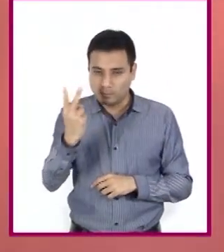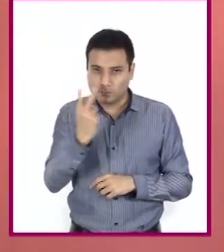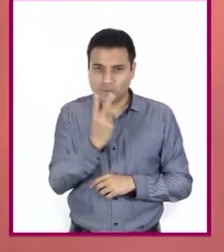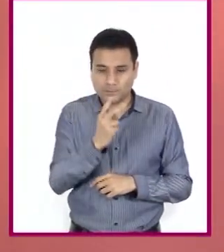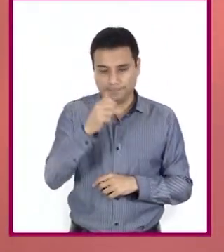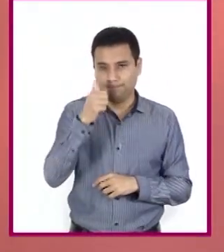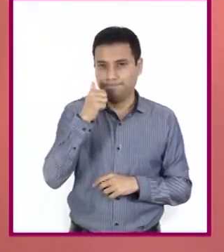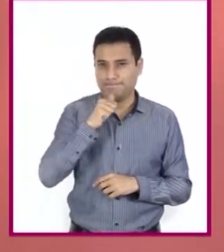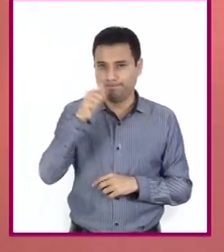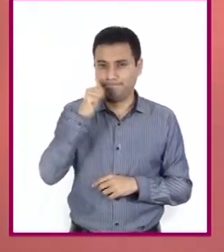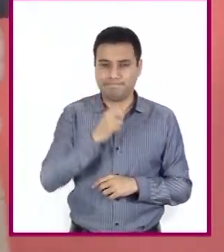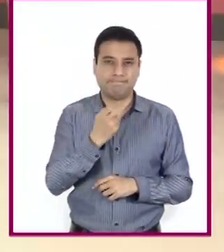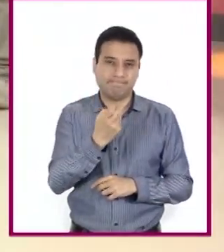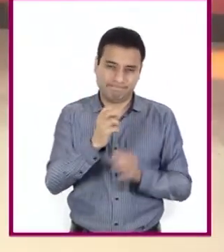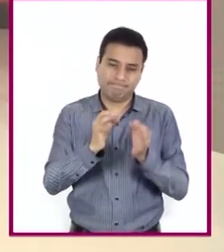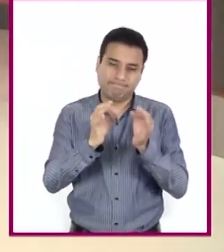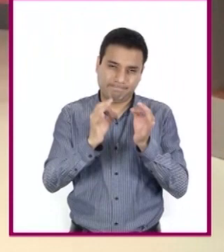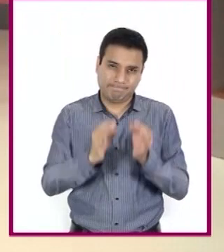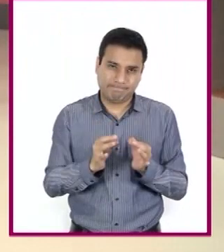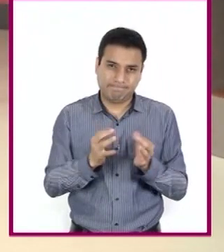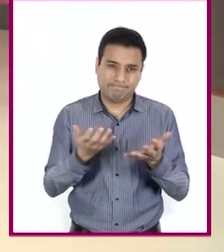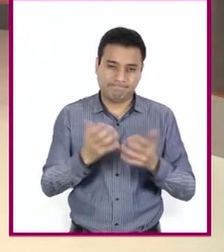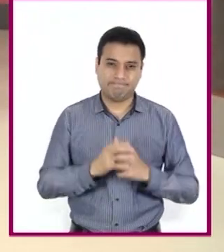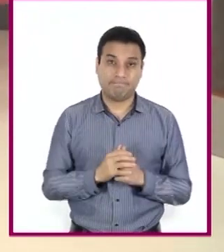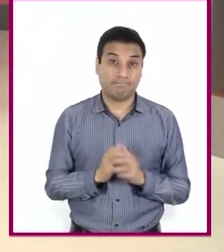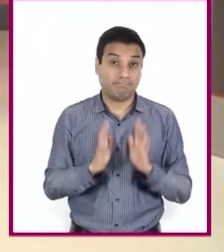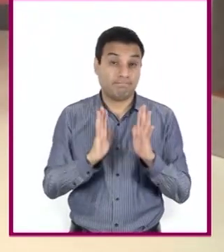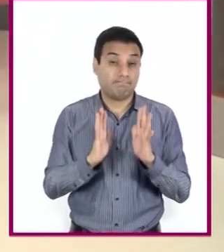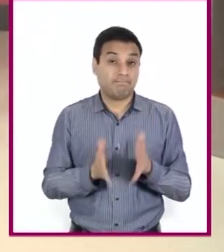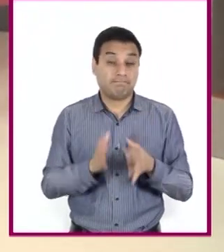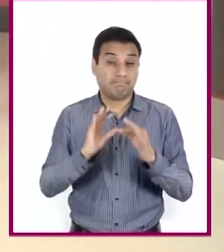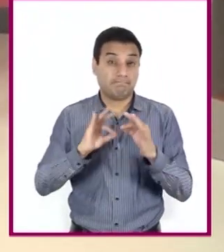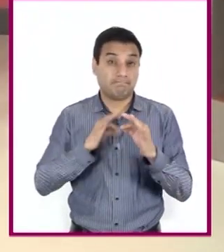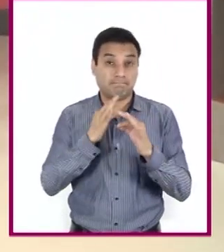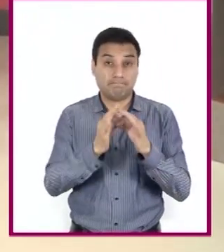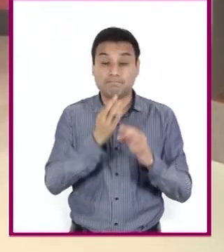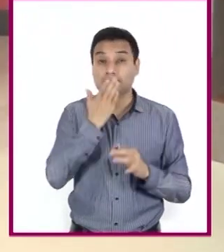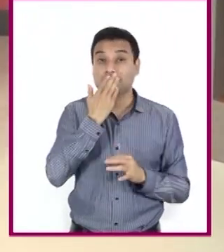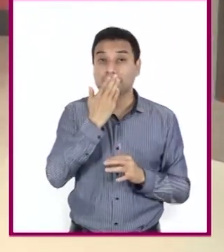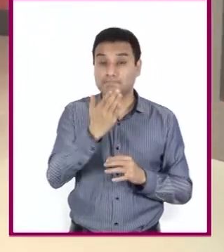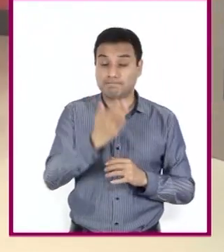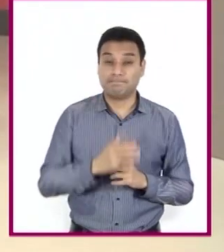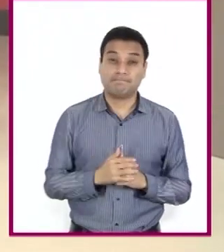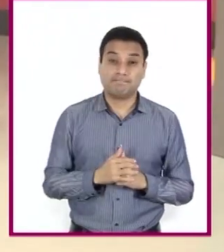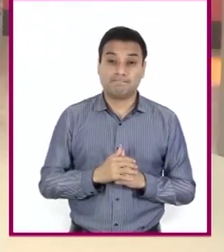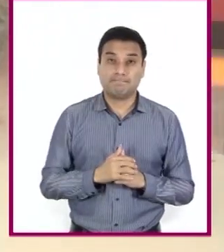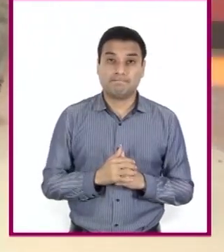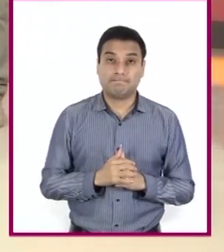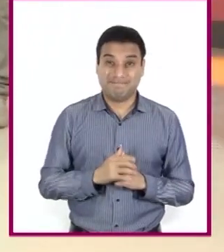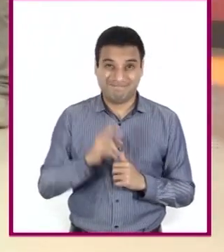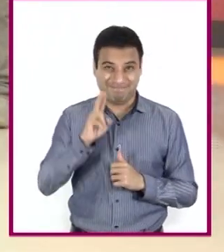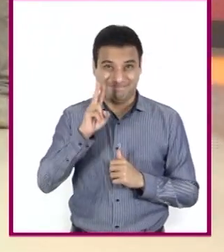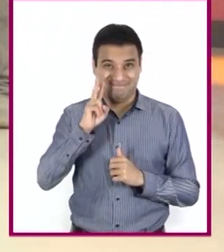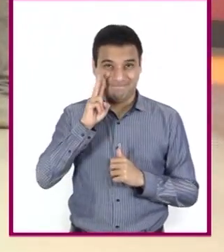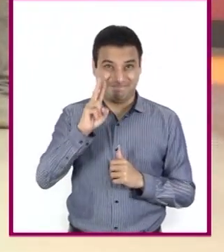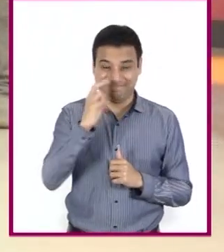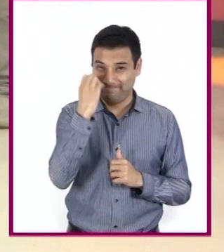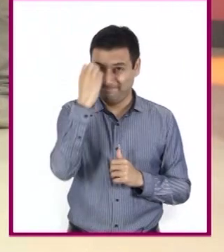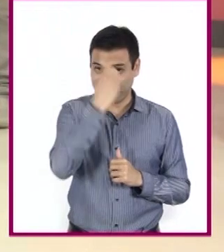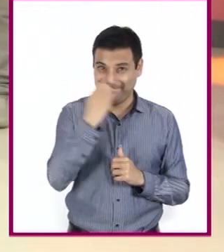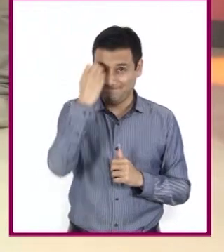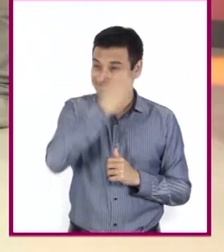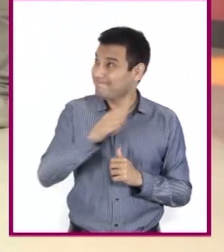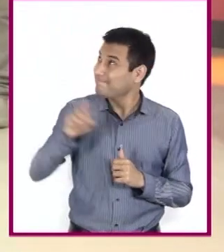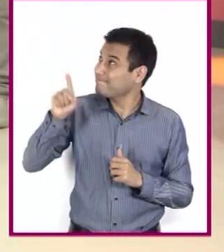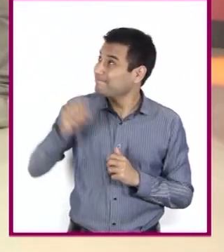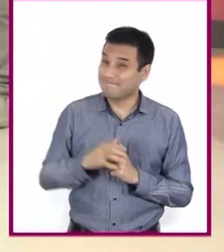formando este diagrama. Completo nuestro diagrama, maestro. Muy bien. Perfecto. Observen con atención la formación de